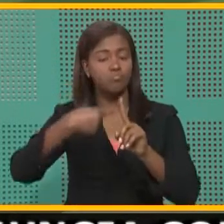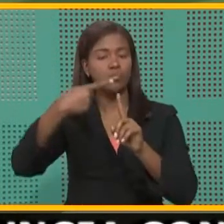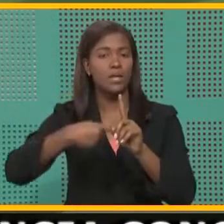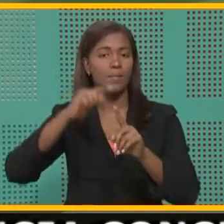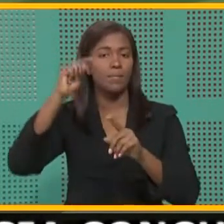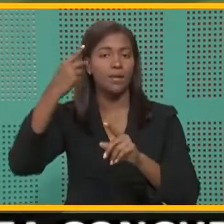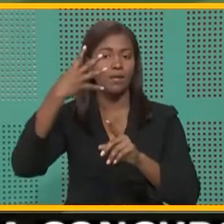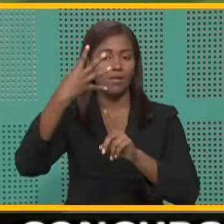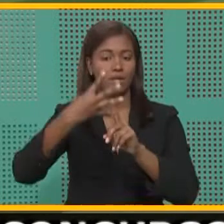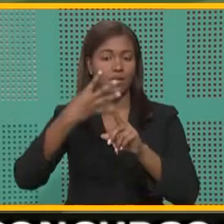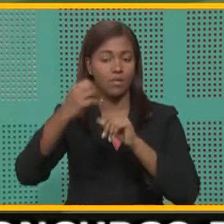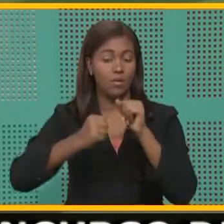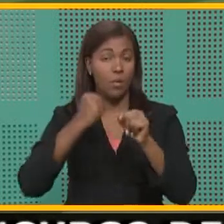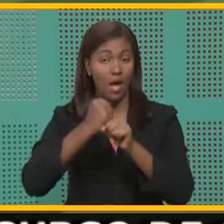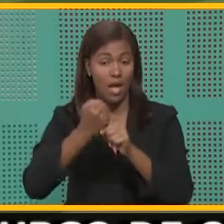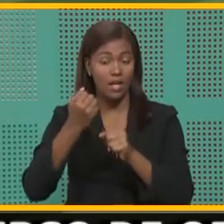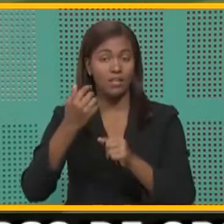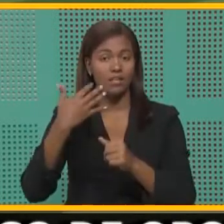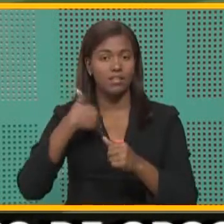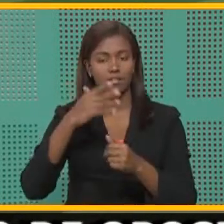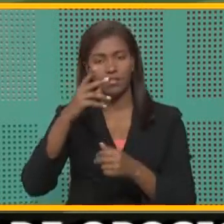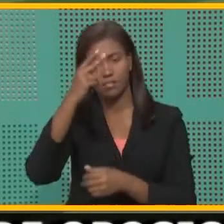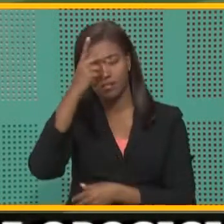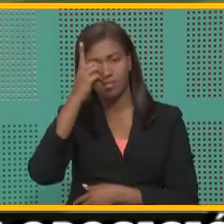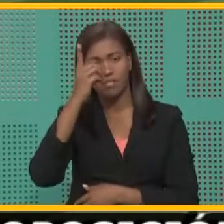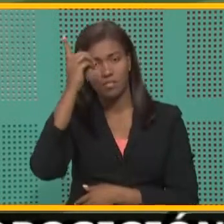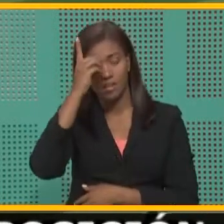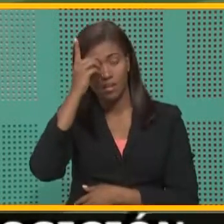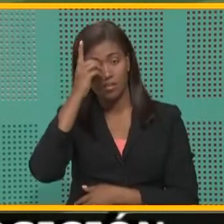primer cuatrenio de Danilo Medina, que ustedes deben